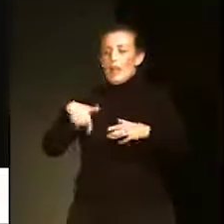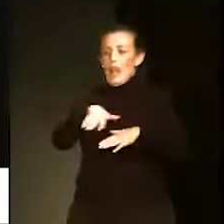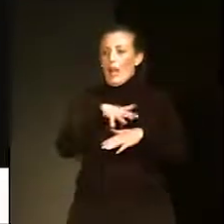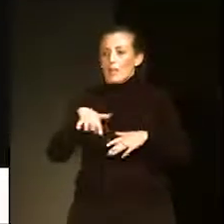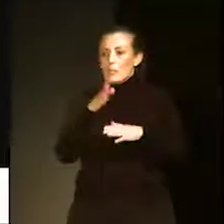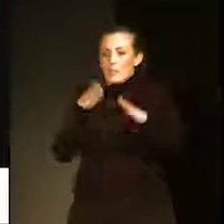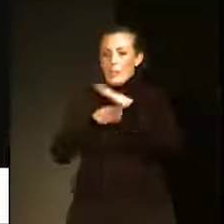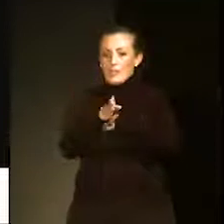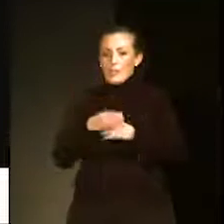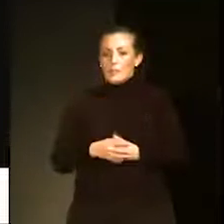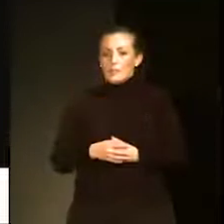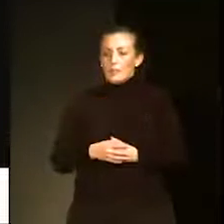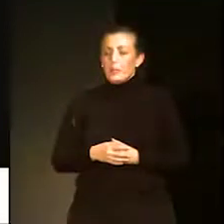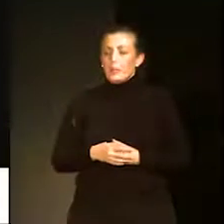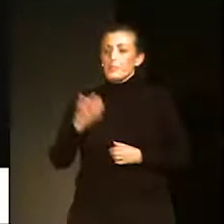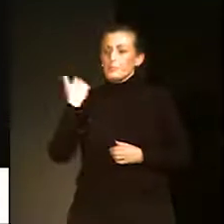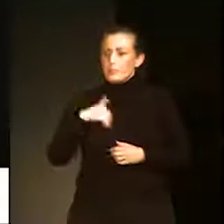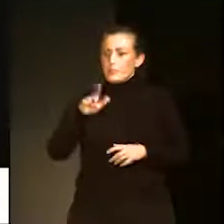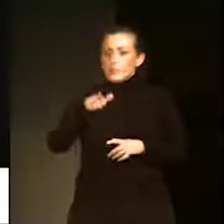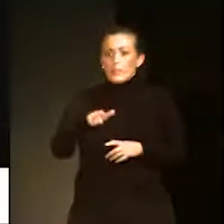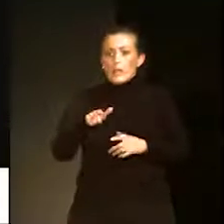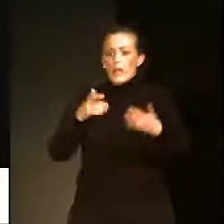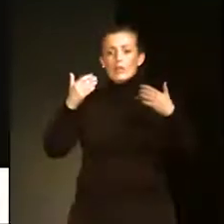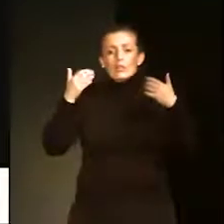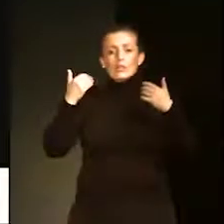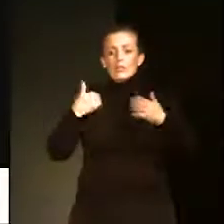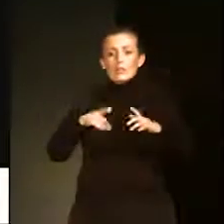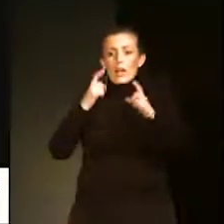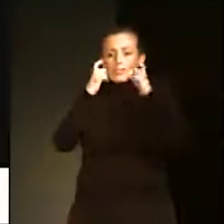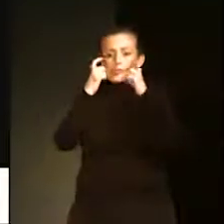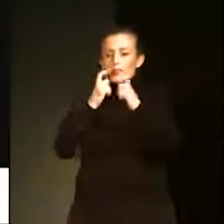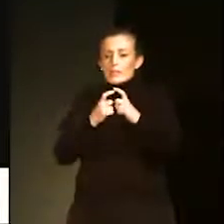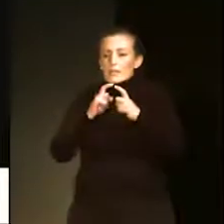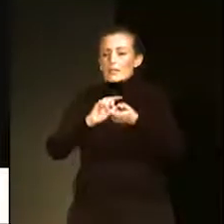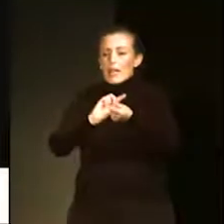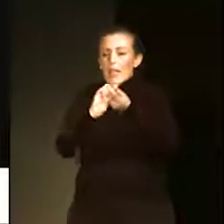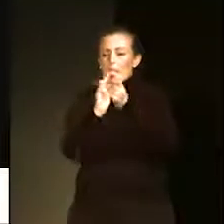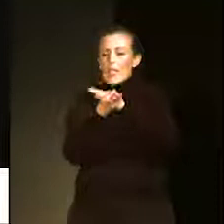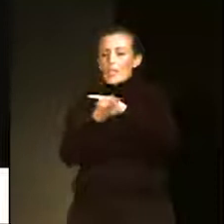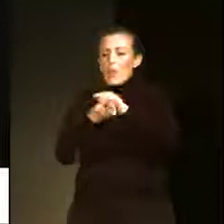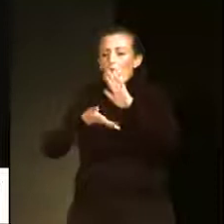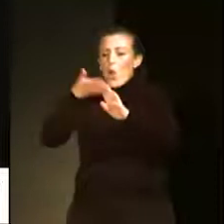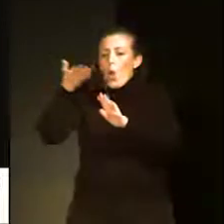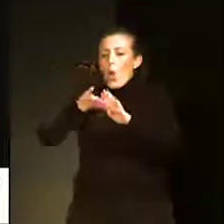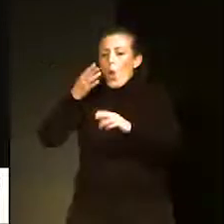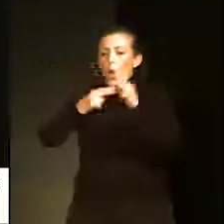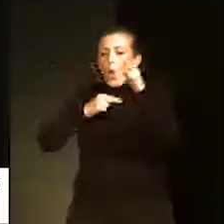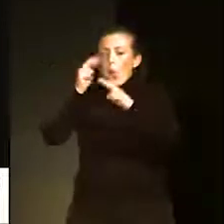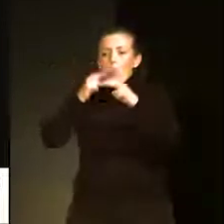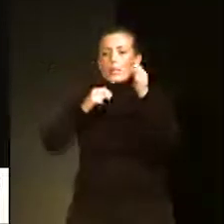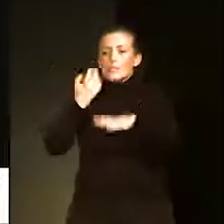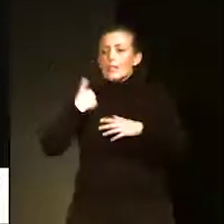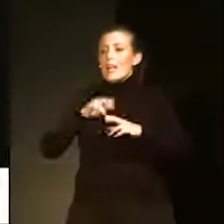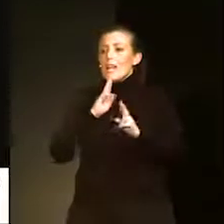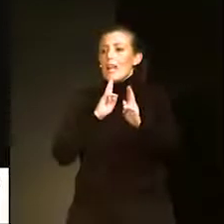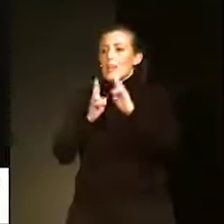espacio accesible. Hemos tenido que abordar una profunda y minuciosa remodelación que ha dado también una respuesta clara